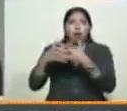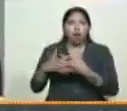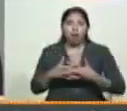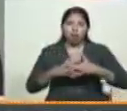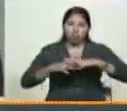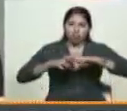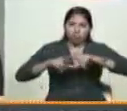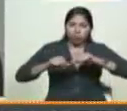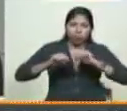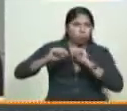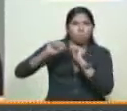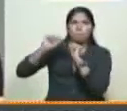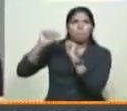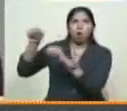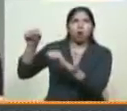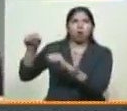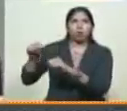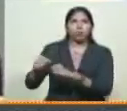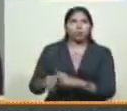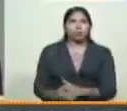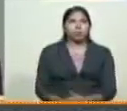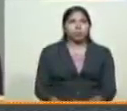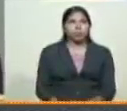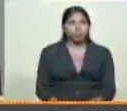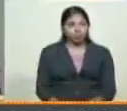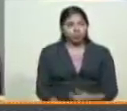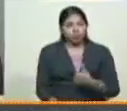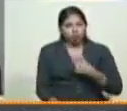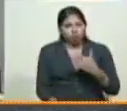anticolonialista de un pueblo entero. Y yo